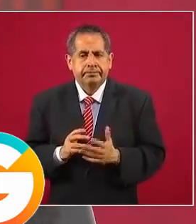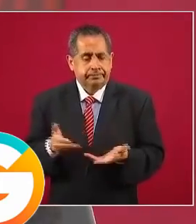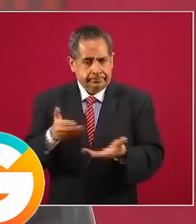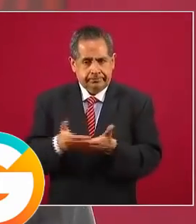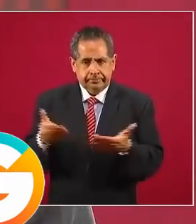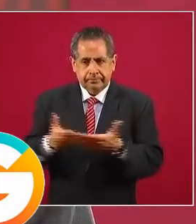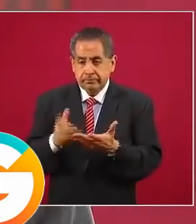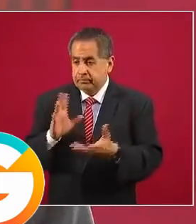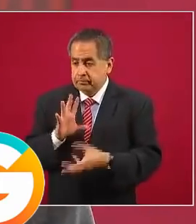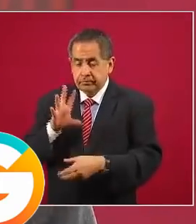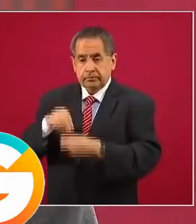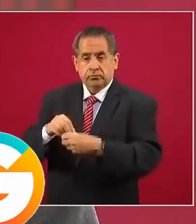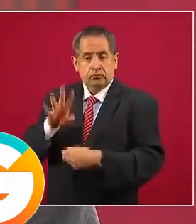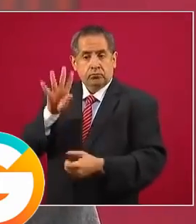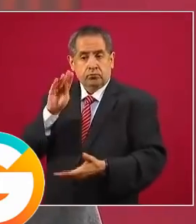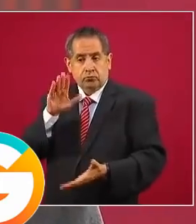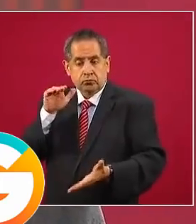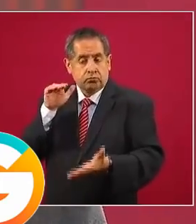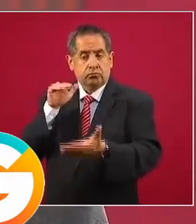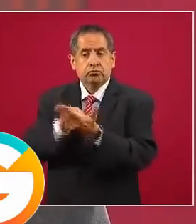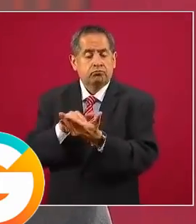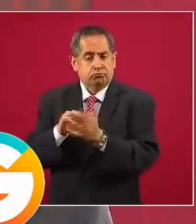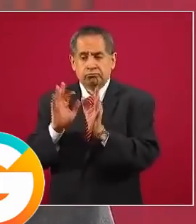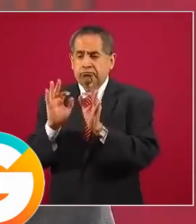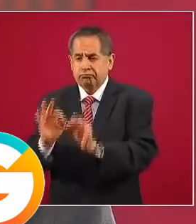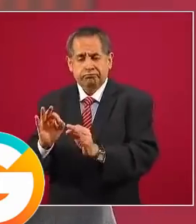Ahora 90 mil.